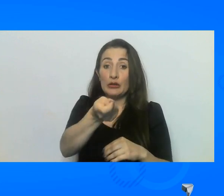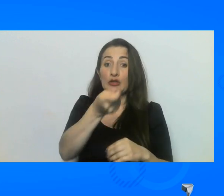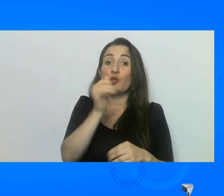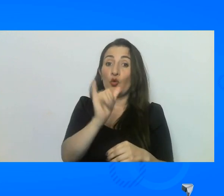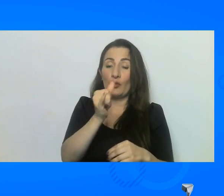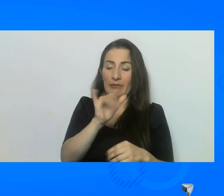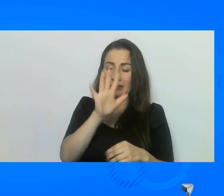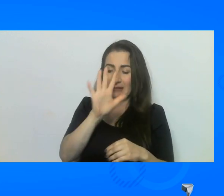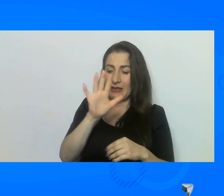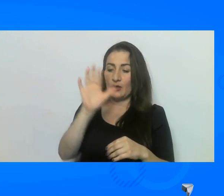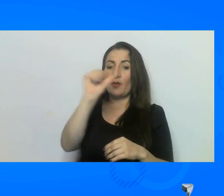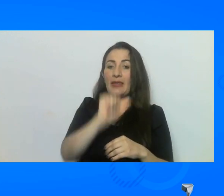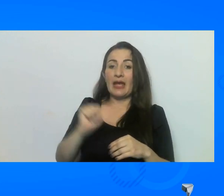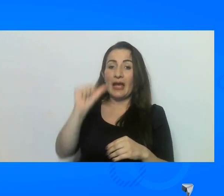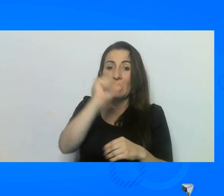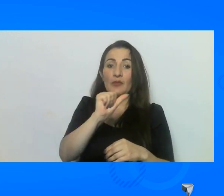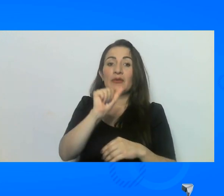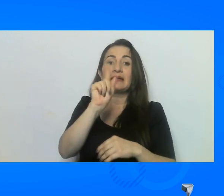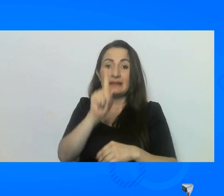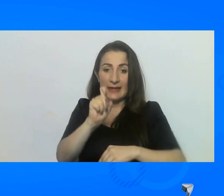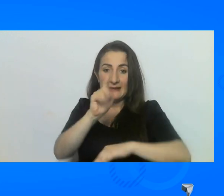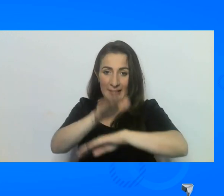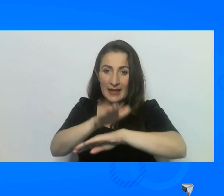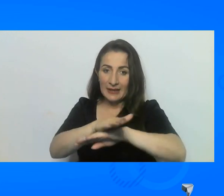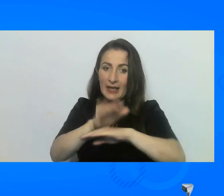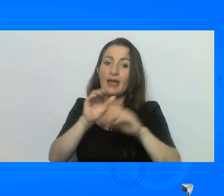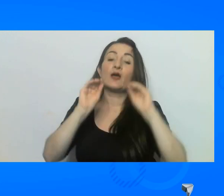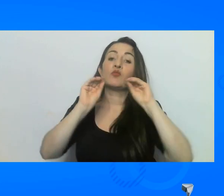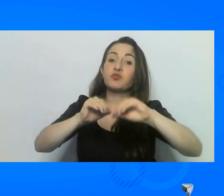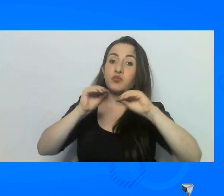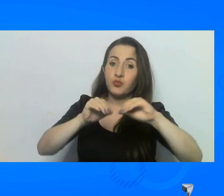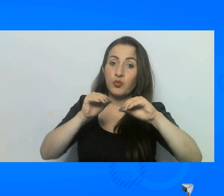de agosto, a las 6 de la tarde con nuestra cátedra de